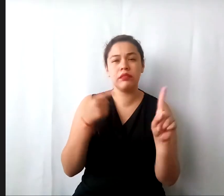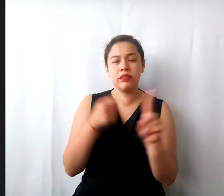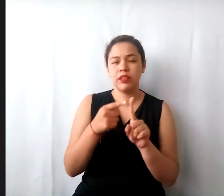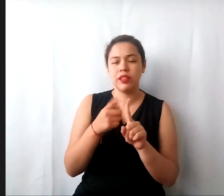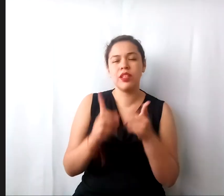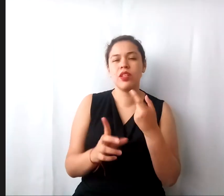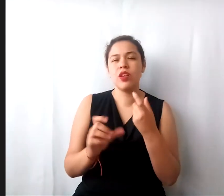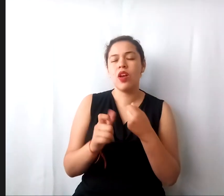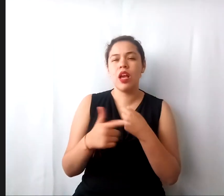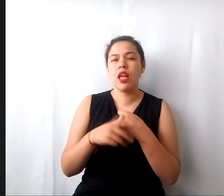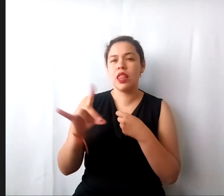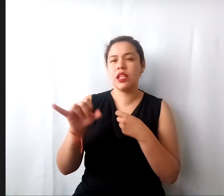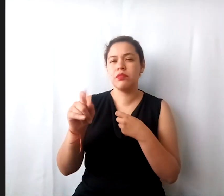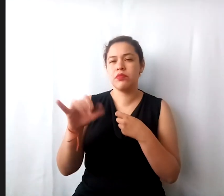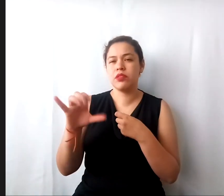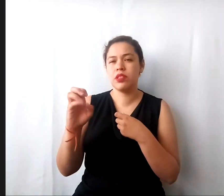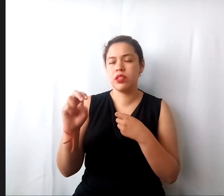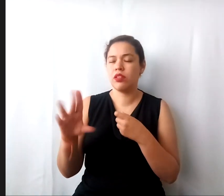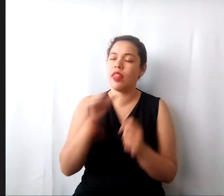pues a disposición, pero